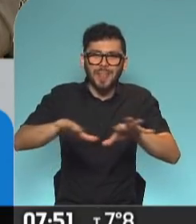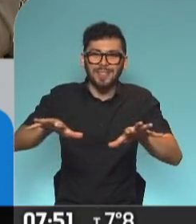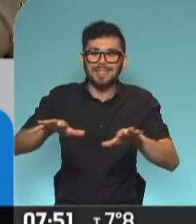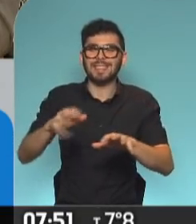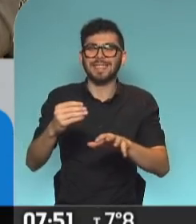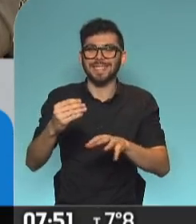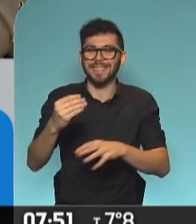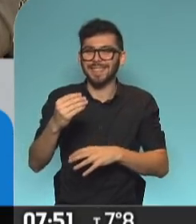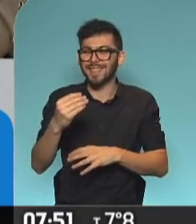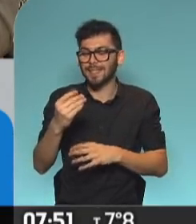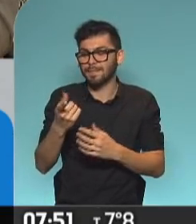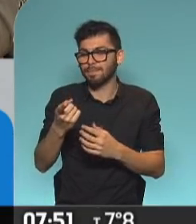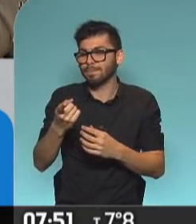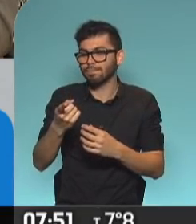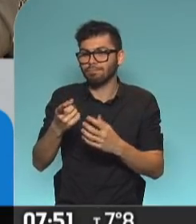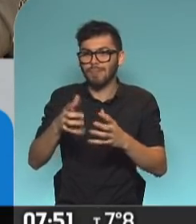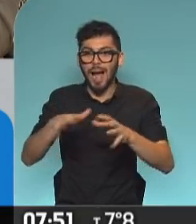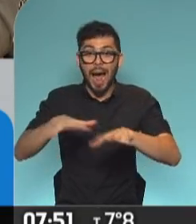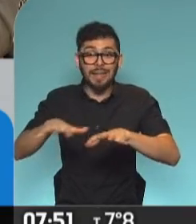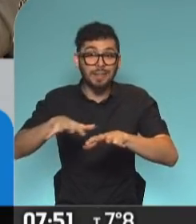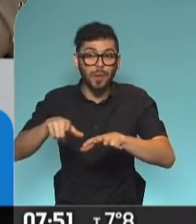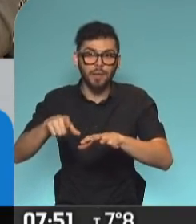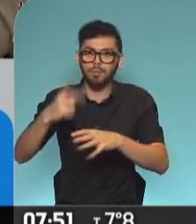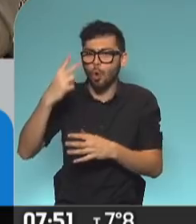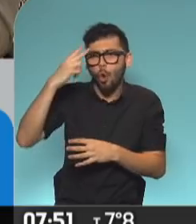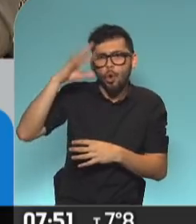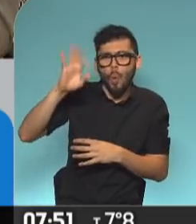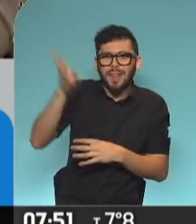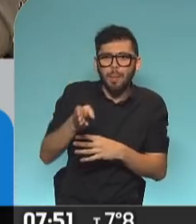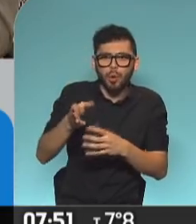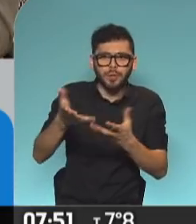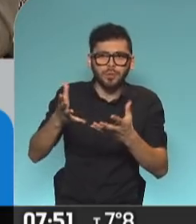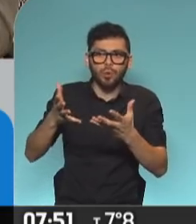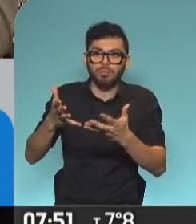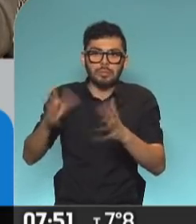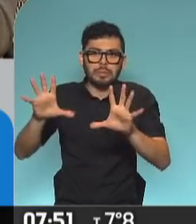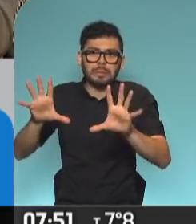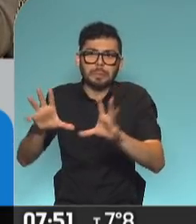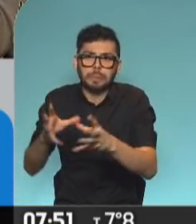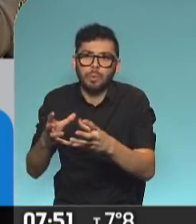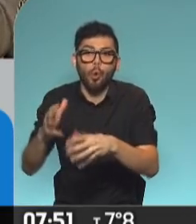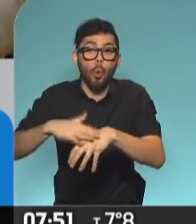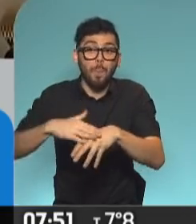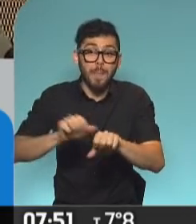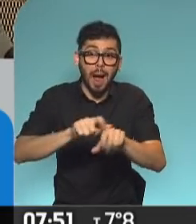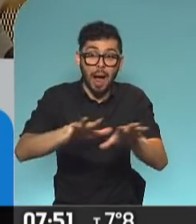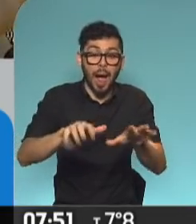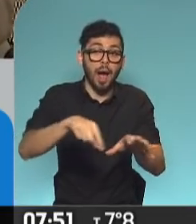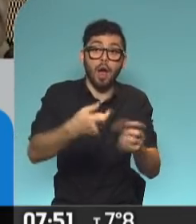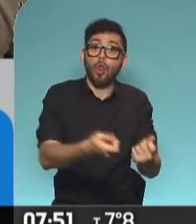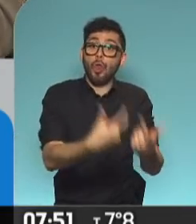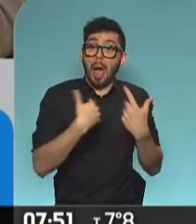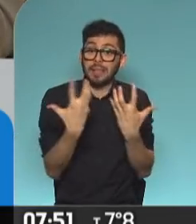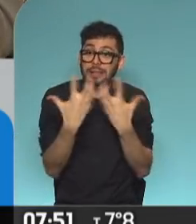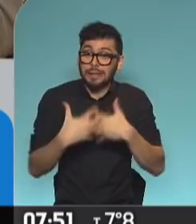que afrontar actividades, digamos, un 90% de su actividad está afectado a la pandemia, que nos hayan ayudado a crear este sistema, nos brindan acceso